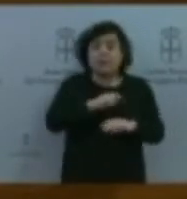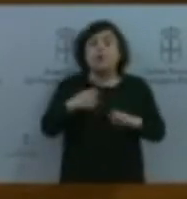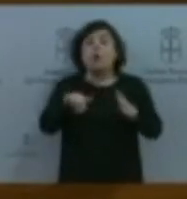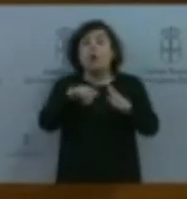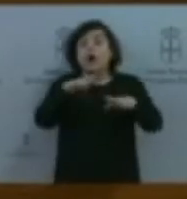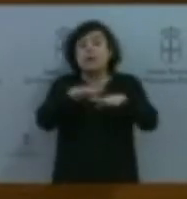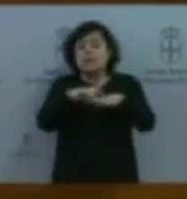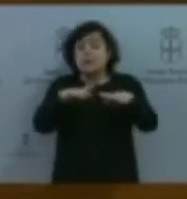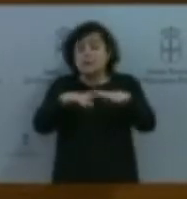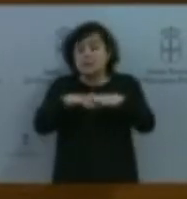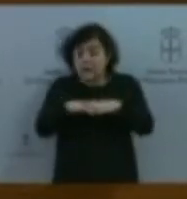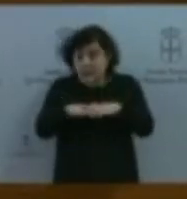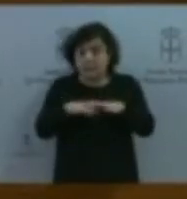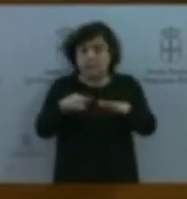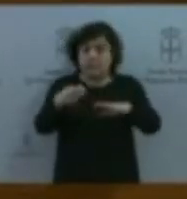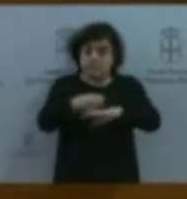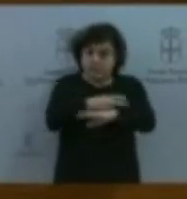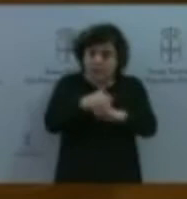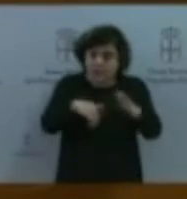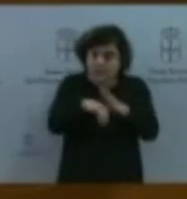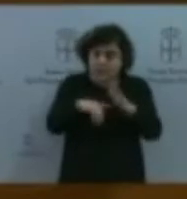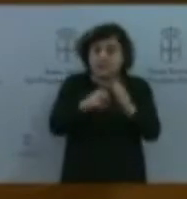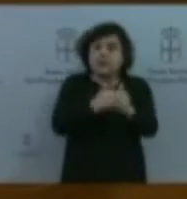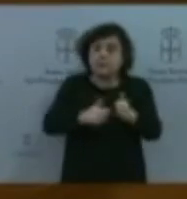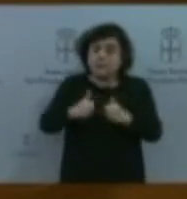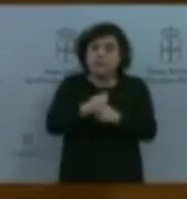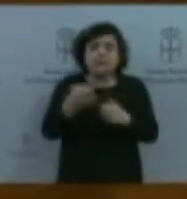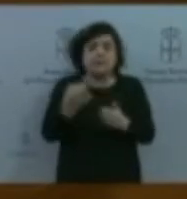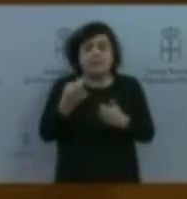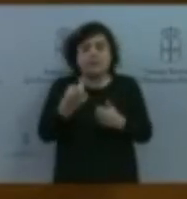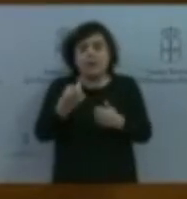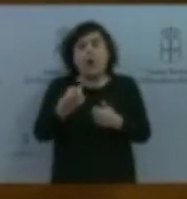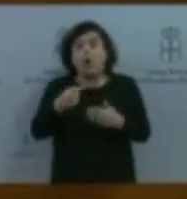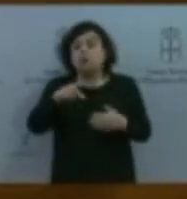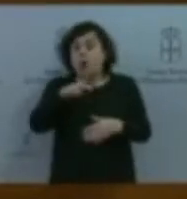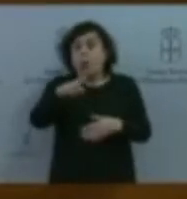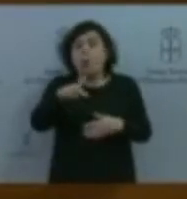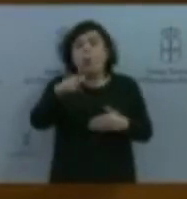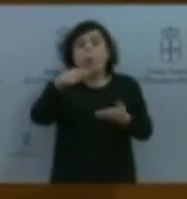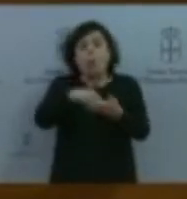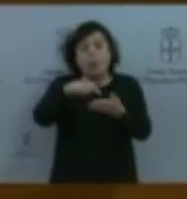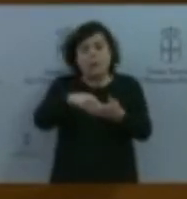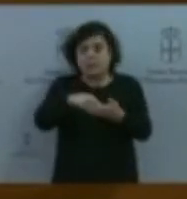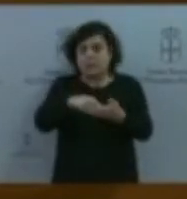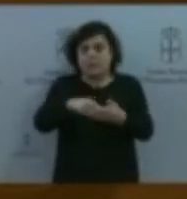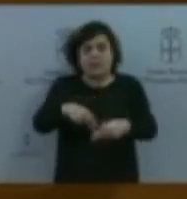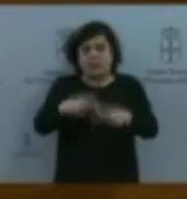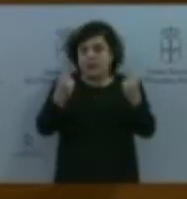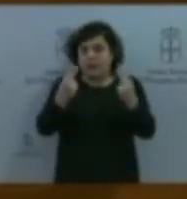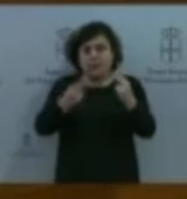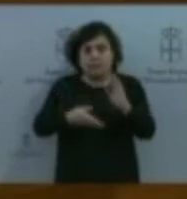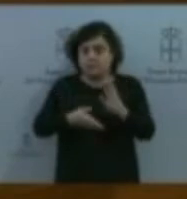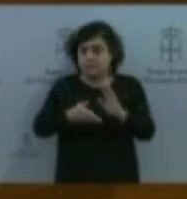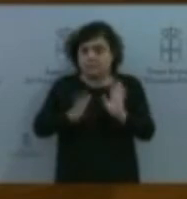prioridad, por supuesto, que es la eliminación del peaje del Huerna. Tenemos que buscar todas las vías posibles, legales, las que sean, para que no estemos 30